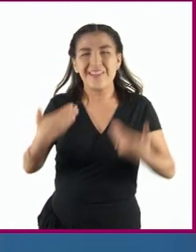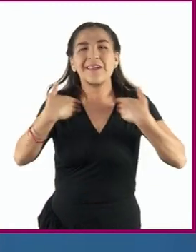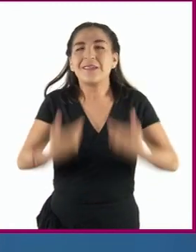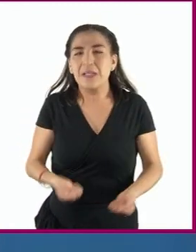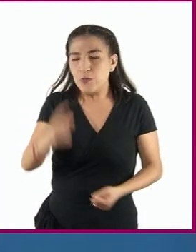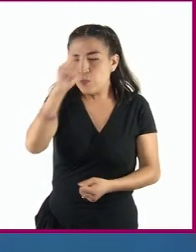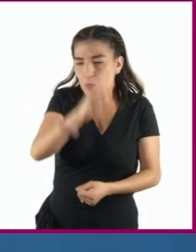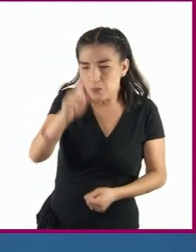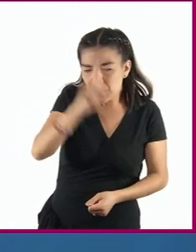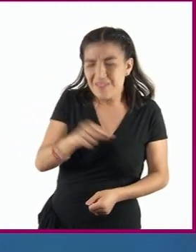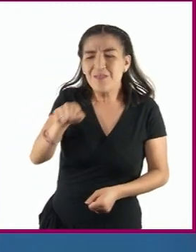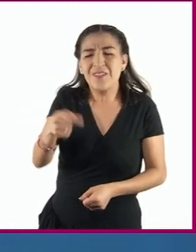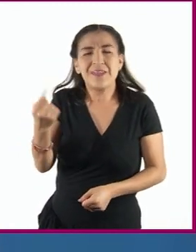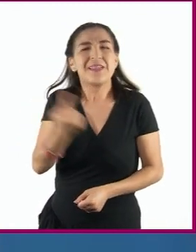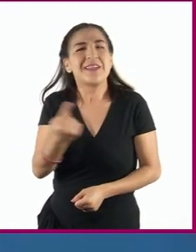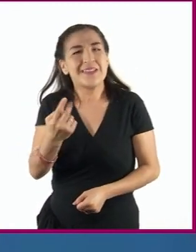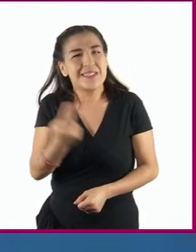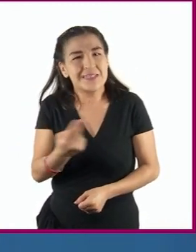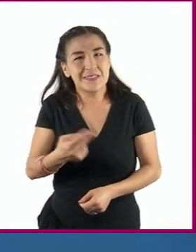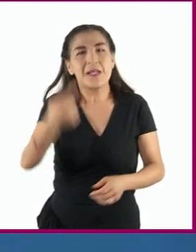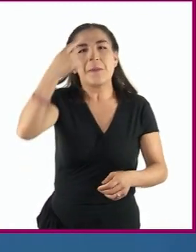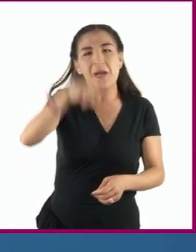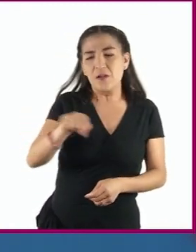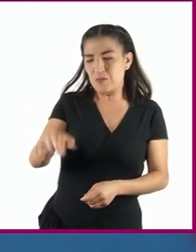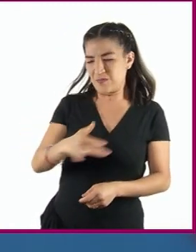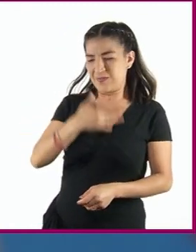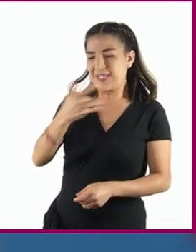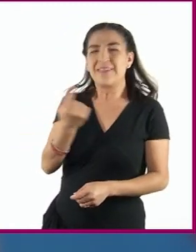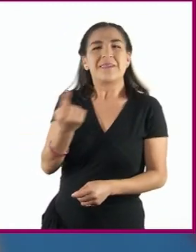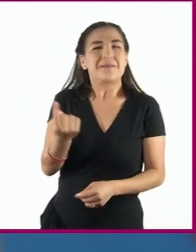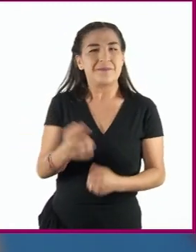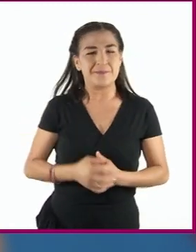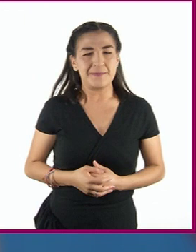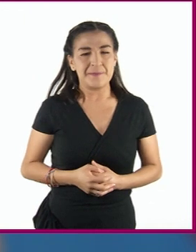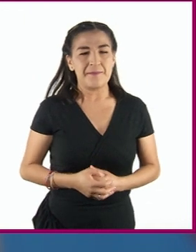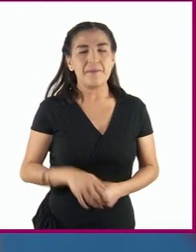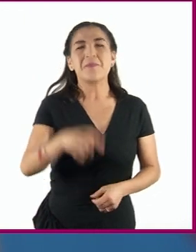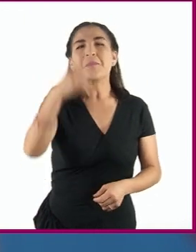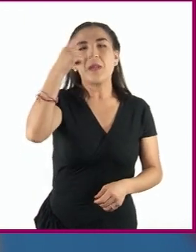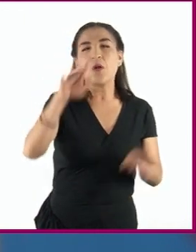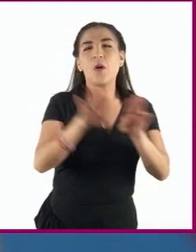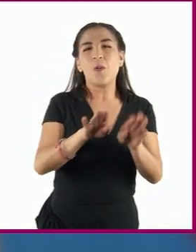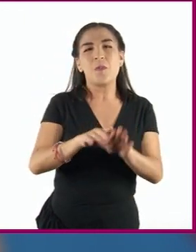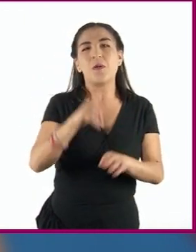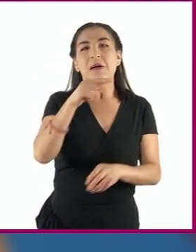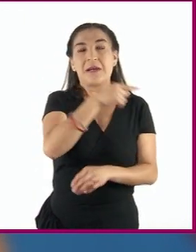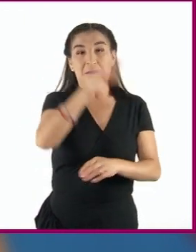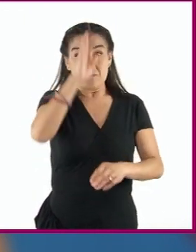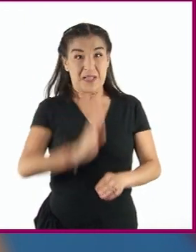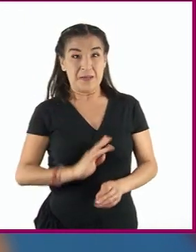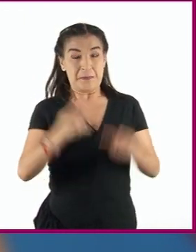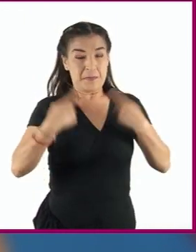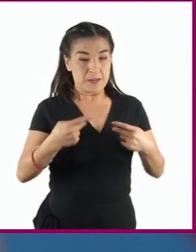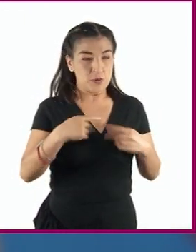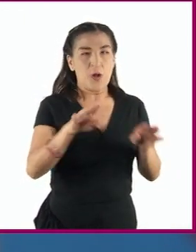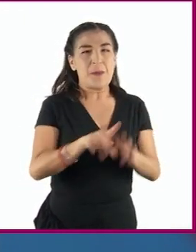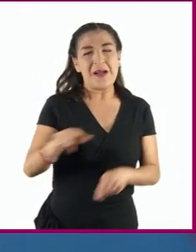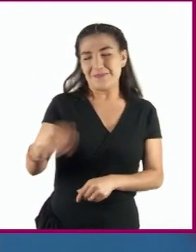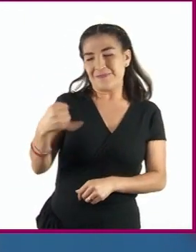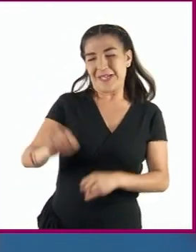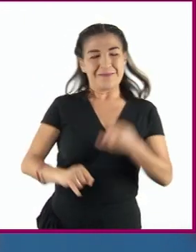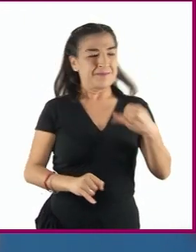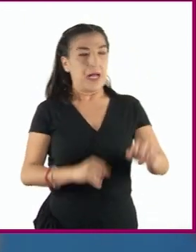necesitan y cómo se siente la o el oponente. Evitar juicios u opiniones en las que le dé la razón a